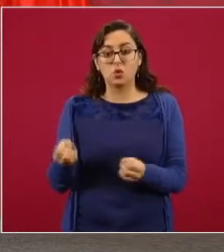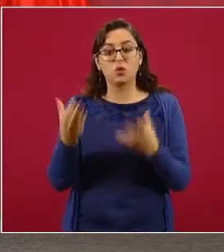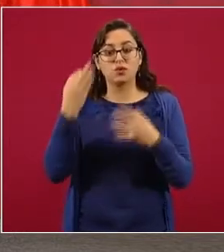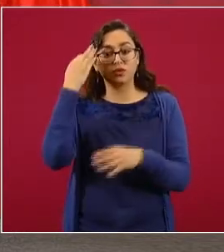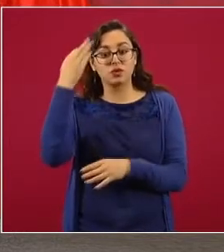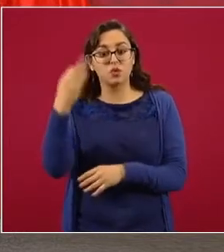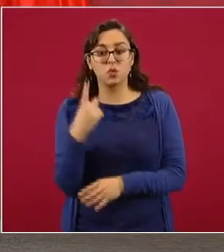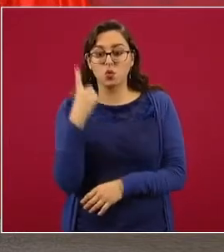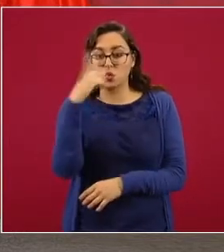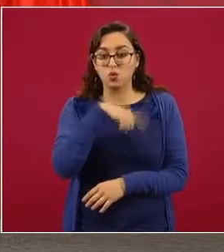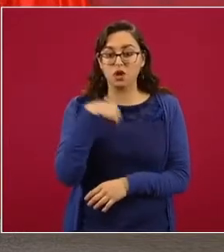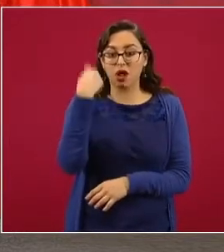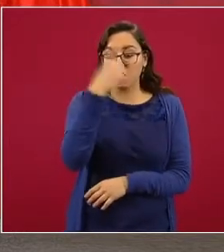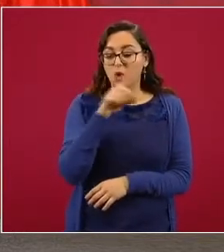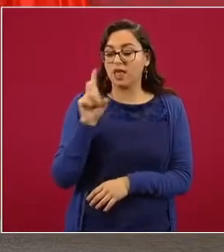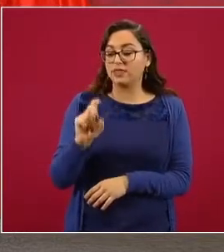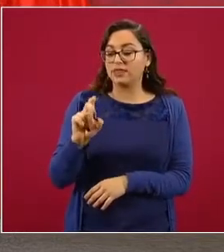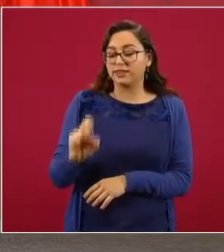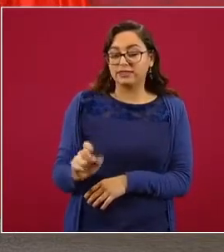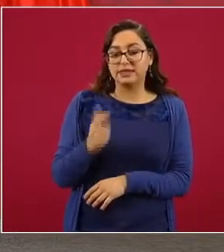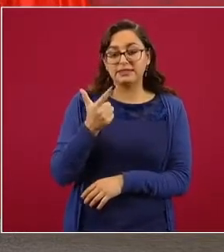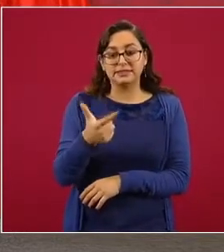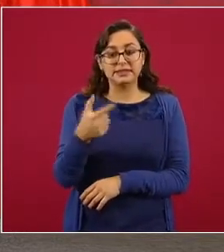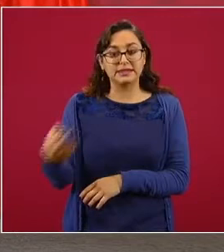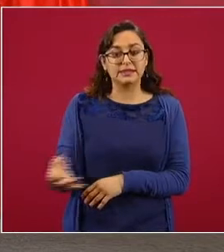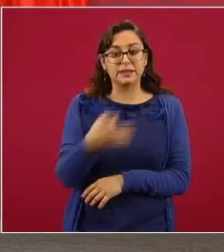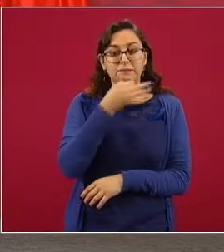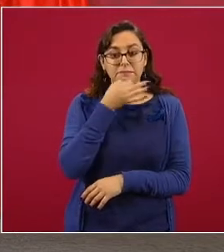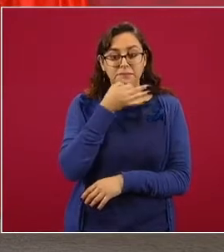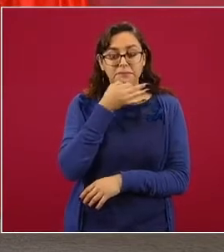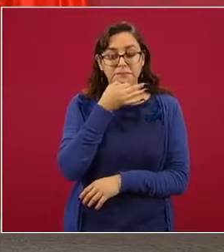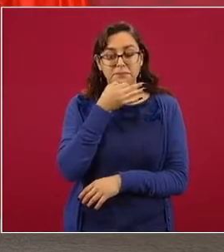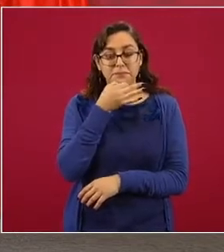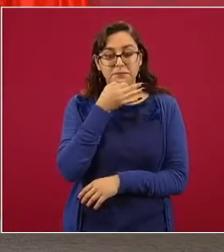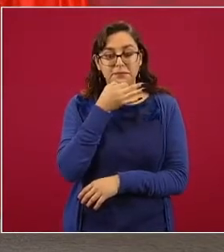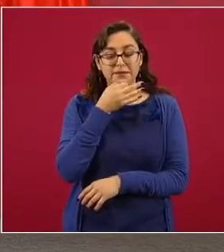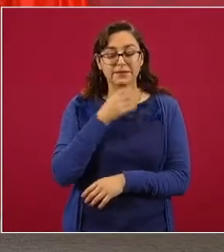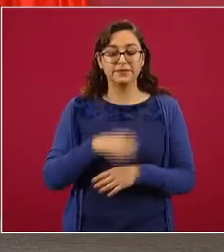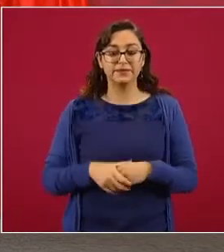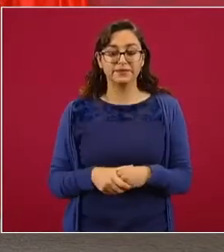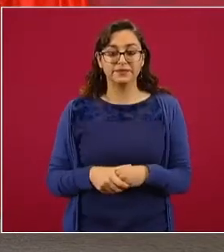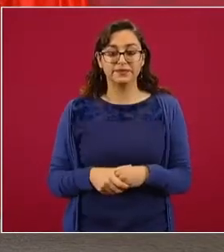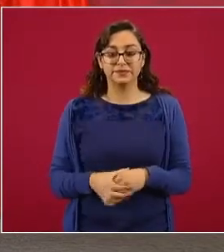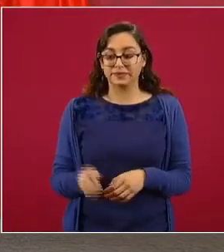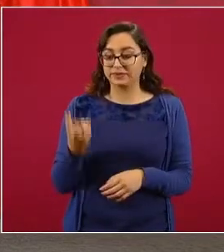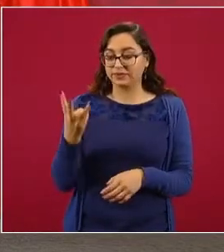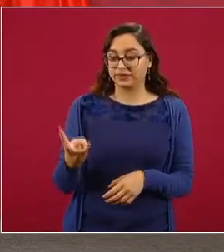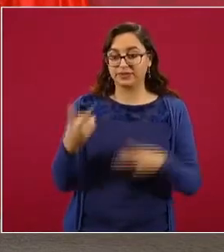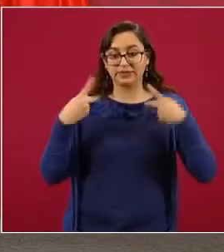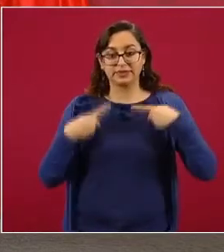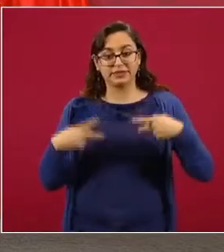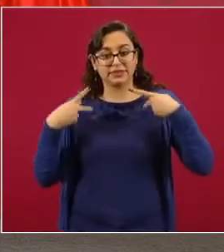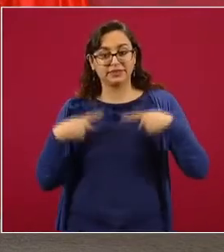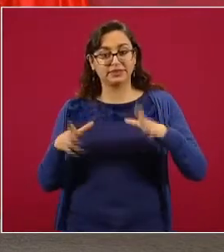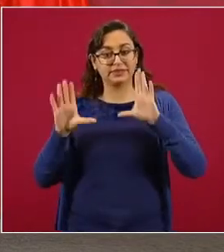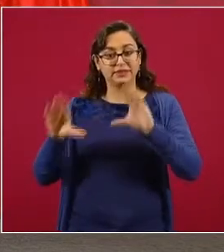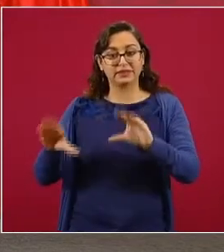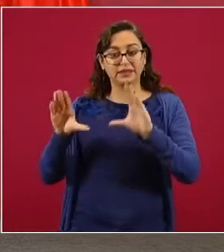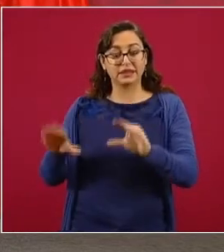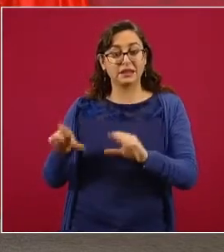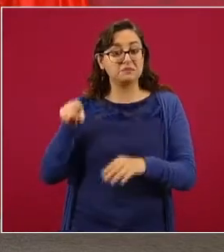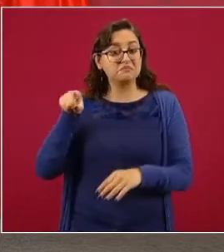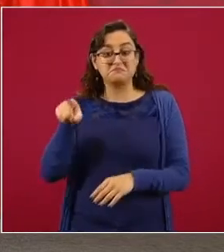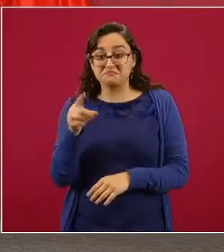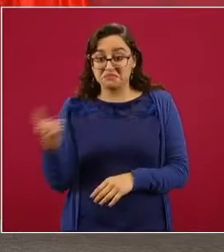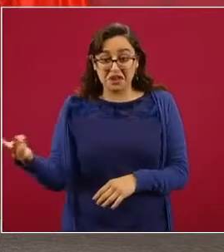y 37 minutos a 3 participantes que no laboran ni